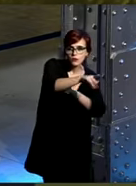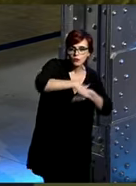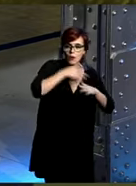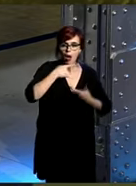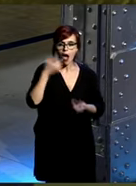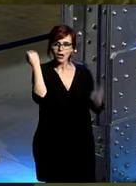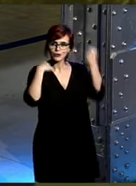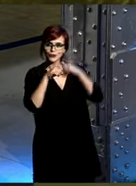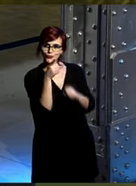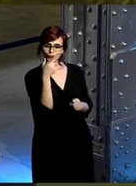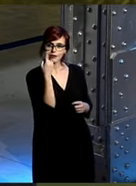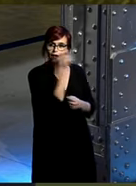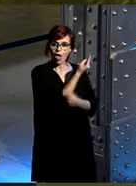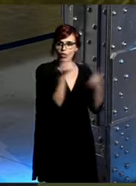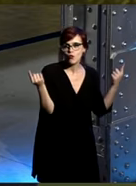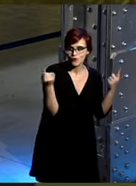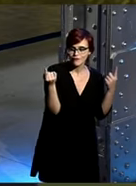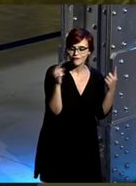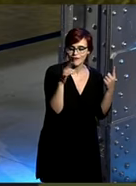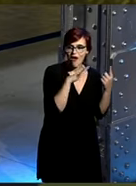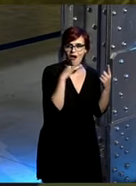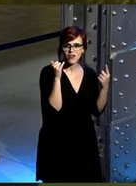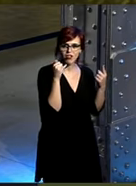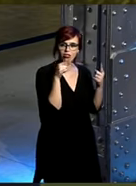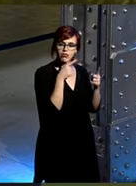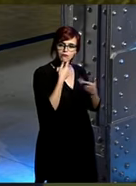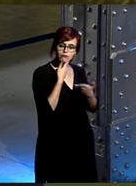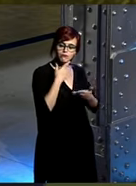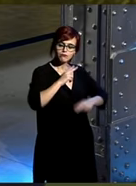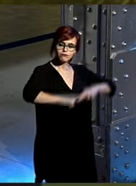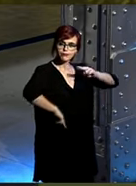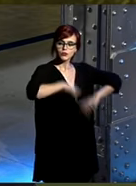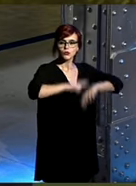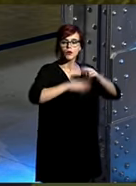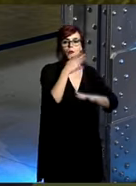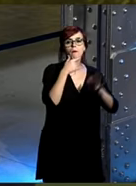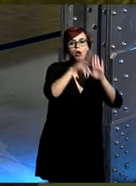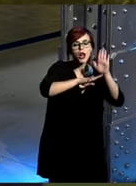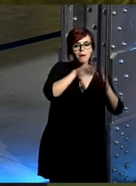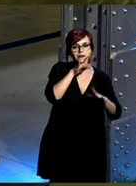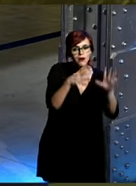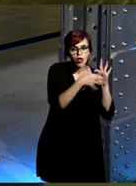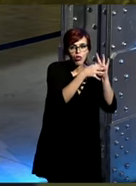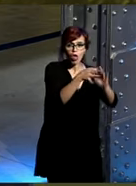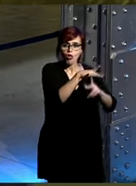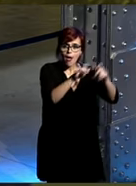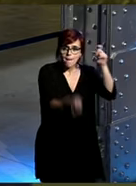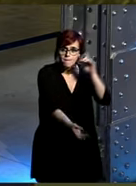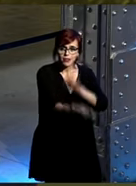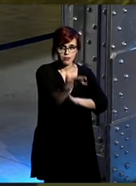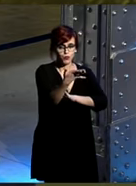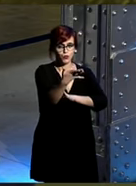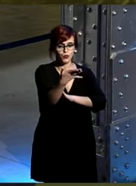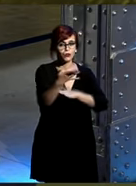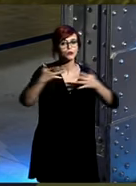actitudes que tienen que ver con eso. Lo que hacemos son programas que tienen que ver con el emprendimiento, y eso, por una parte, fue